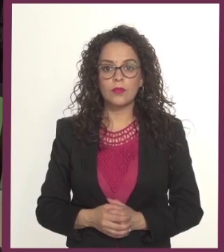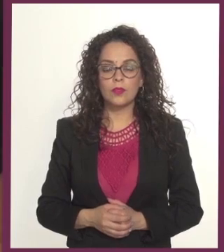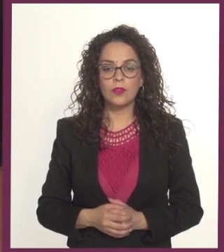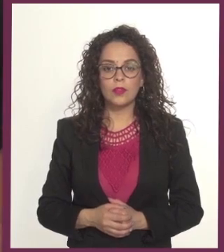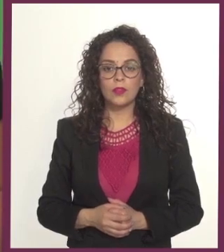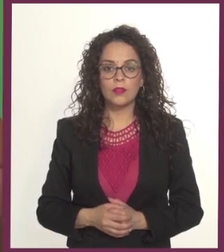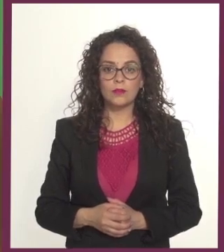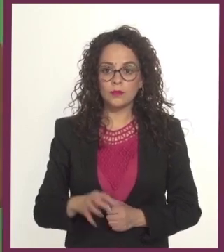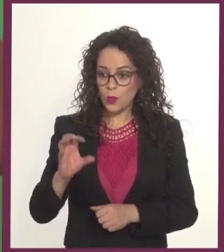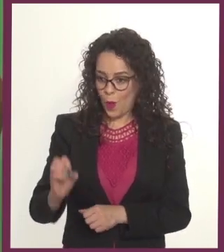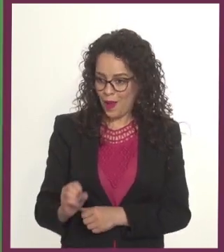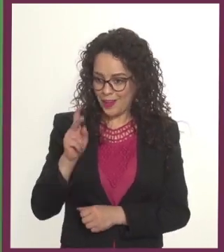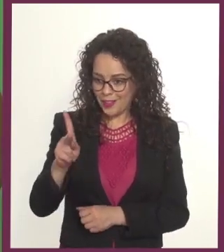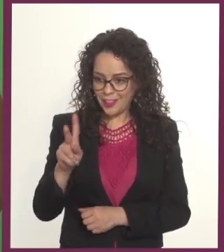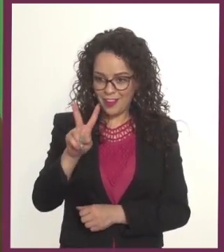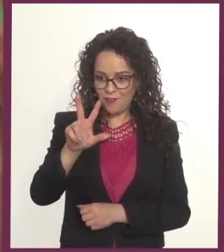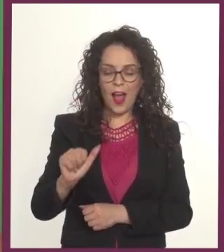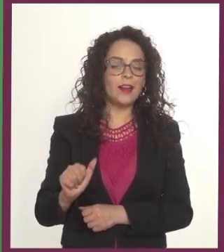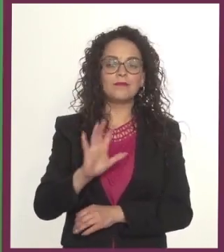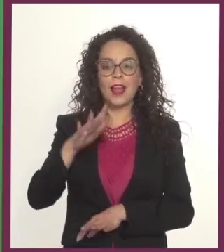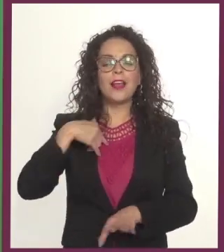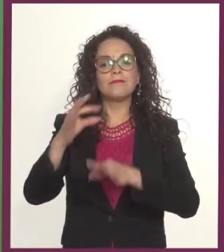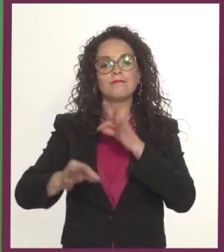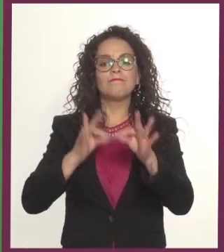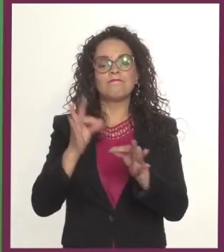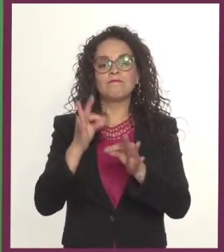Va, estoy listo.